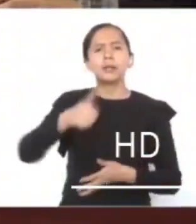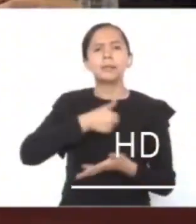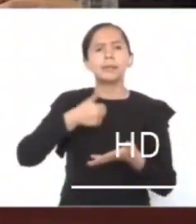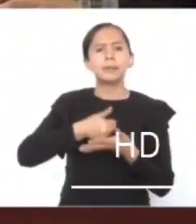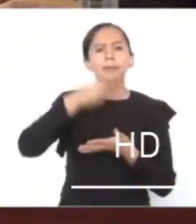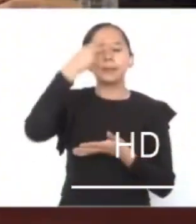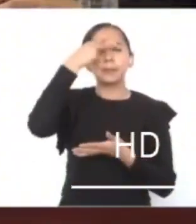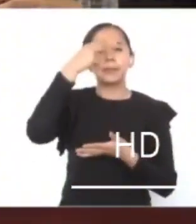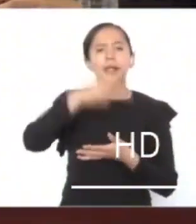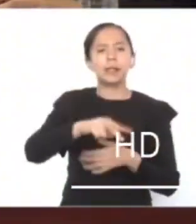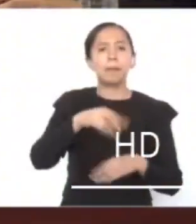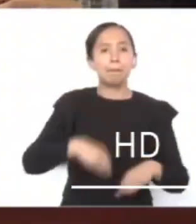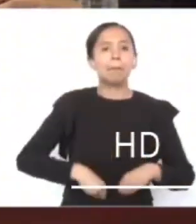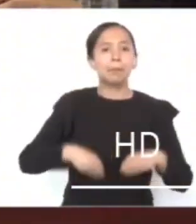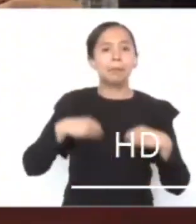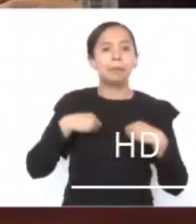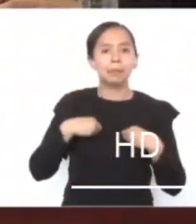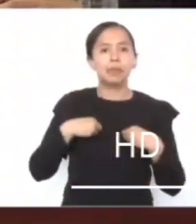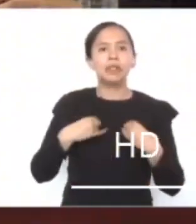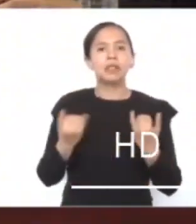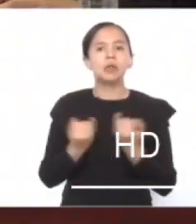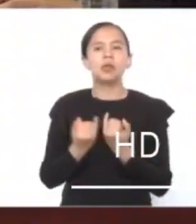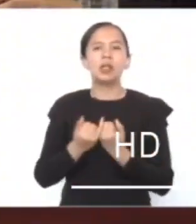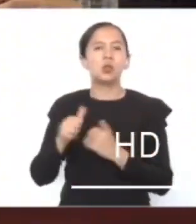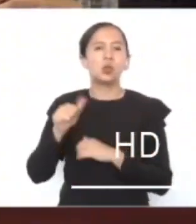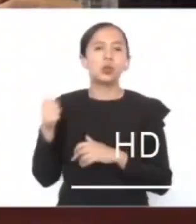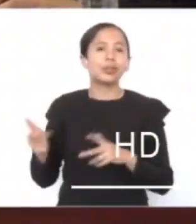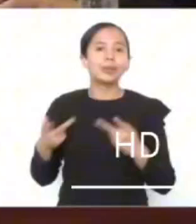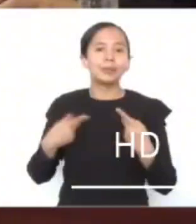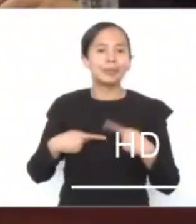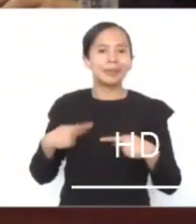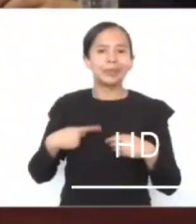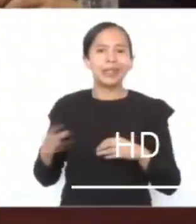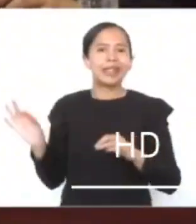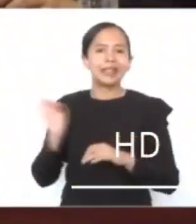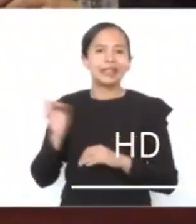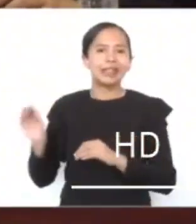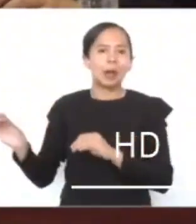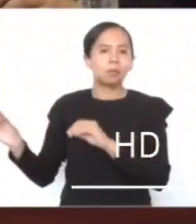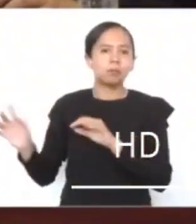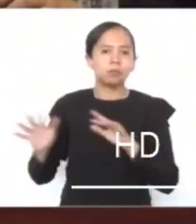México y la población flotante. Entre esta